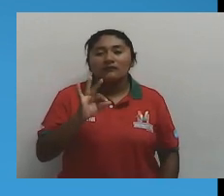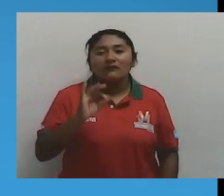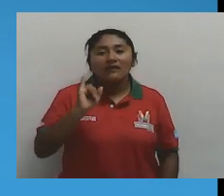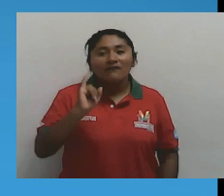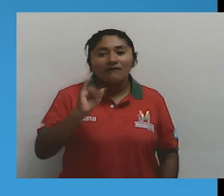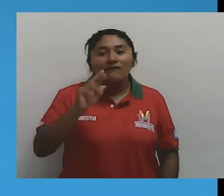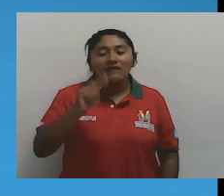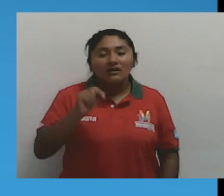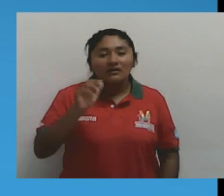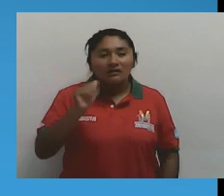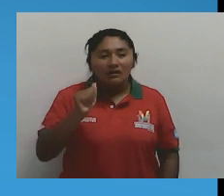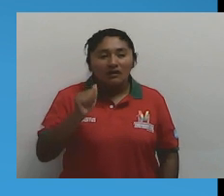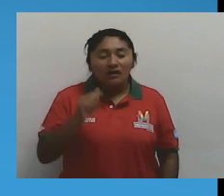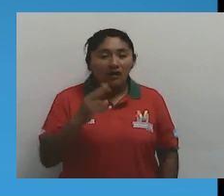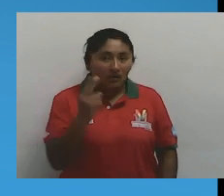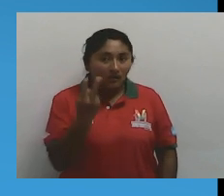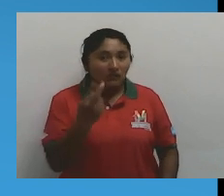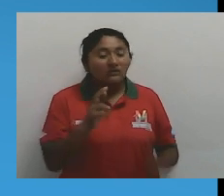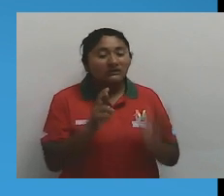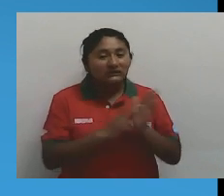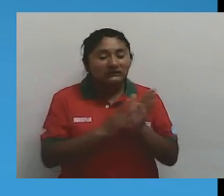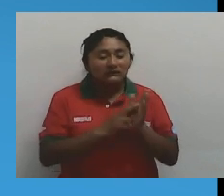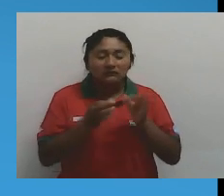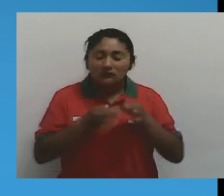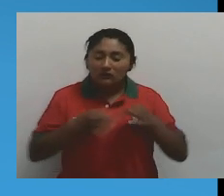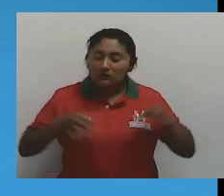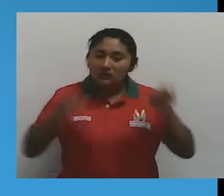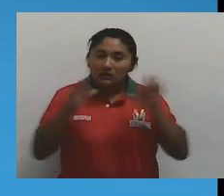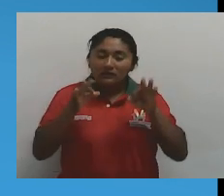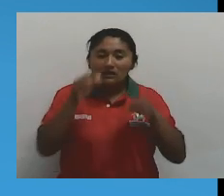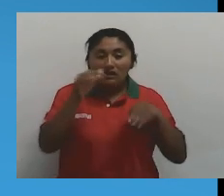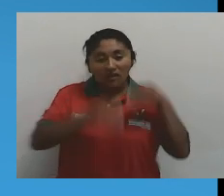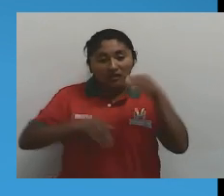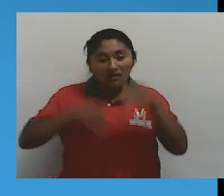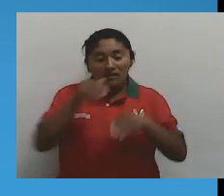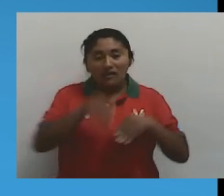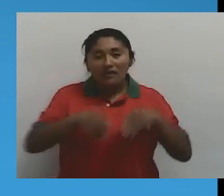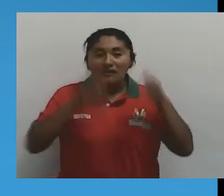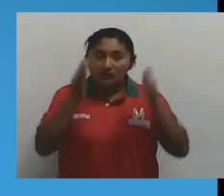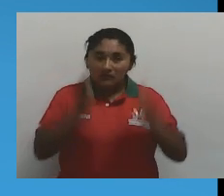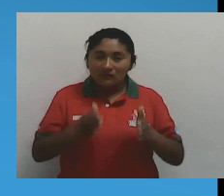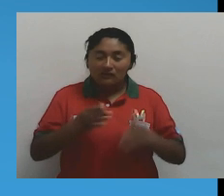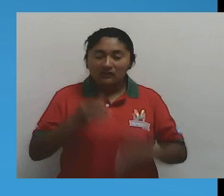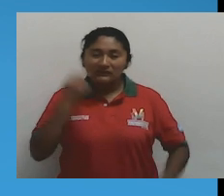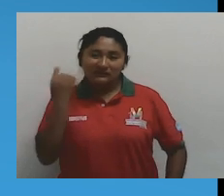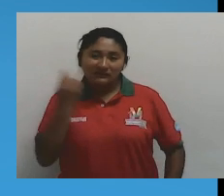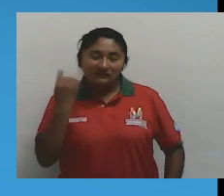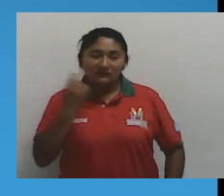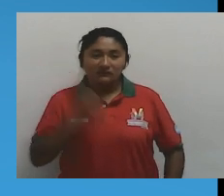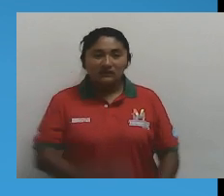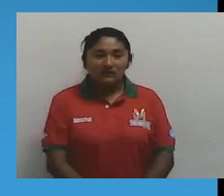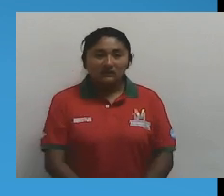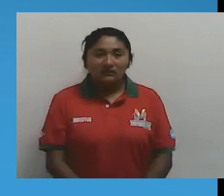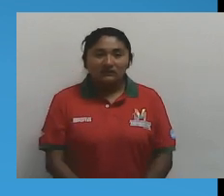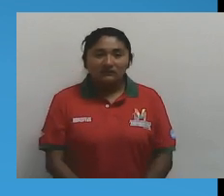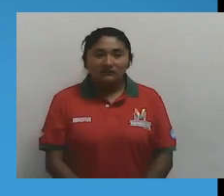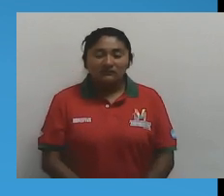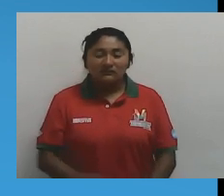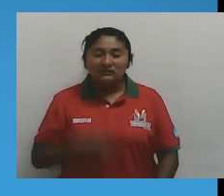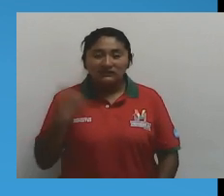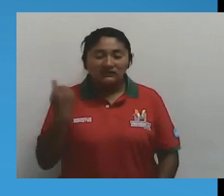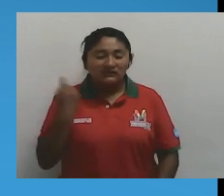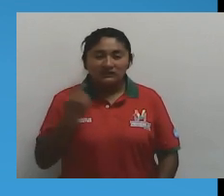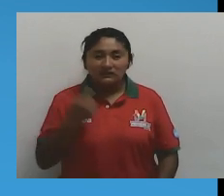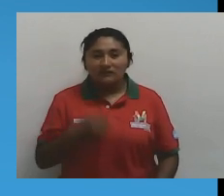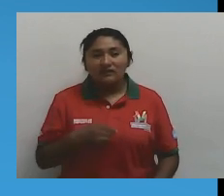oro, las que les había mencionado al principio. El nadador siempre, el reglamento está basado